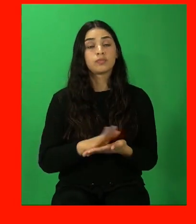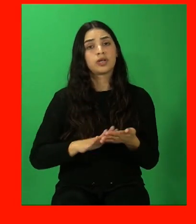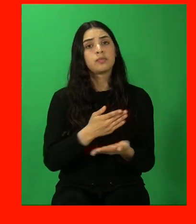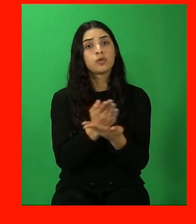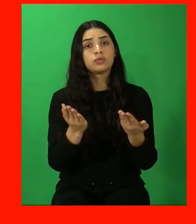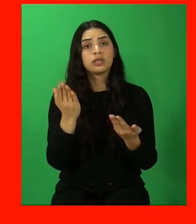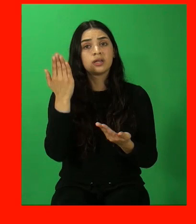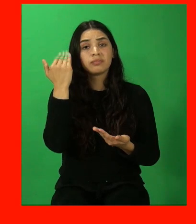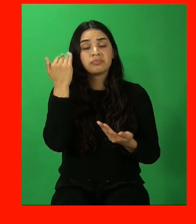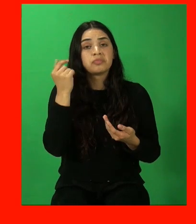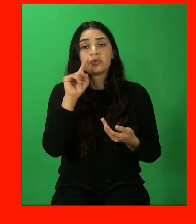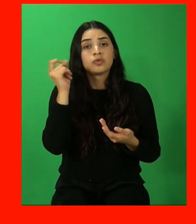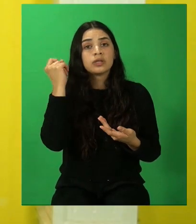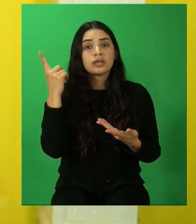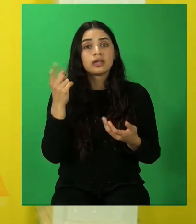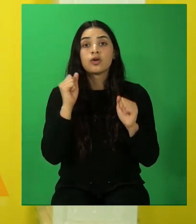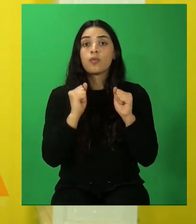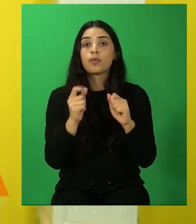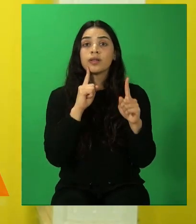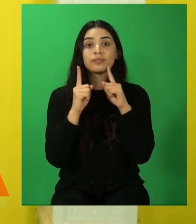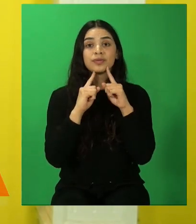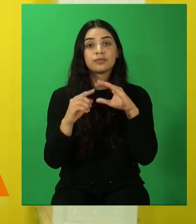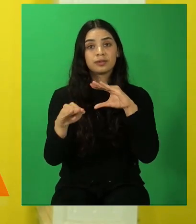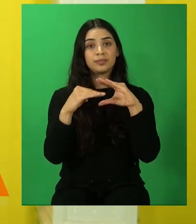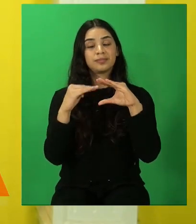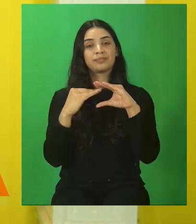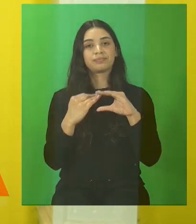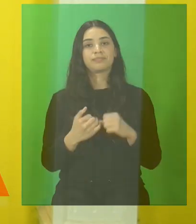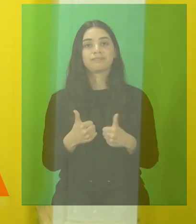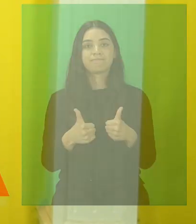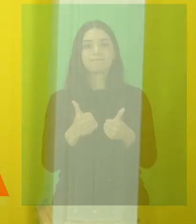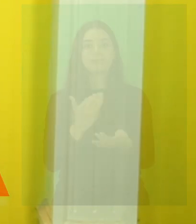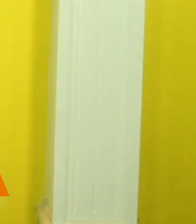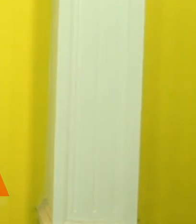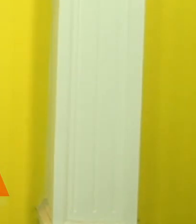hacerme las preguntas a través del correo. Hasta luego, estudiante.